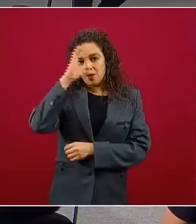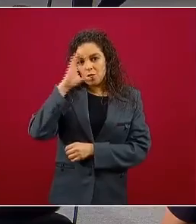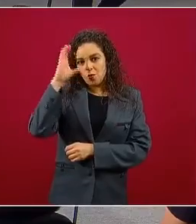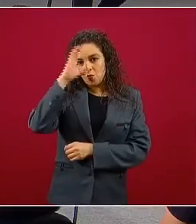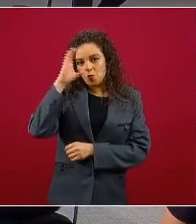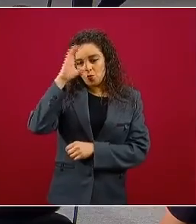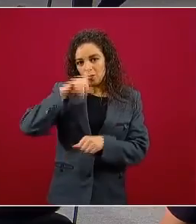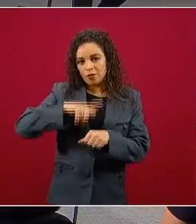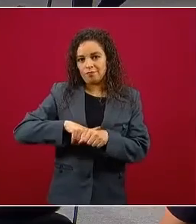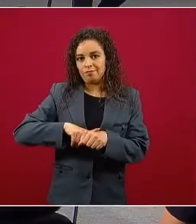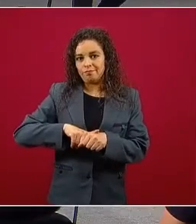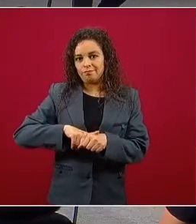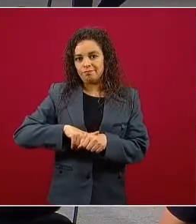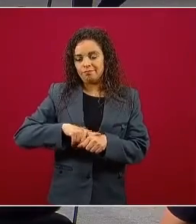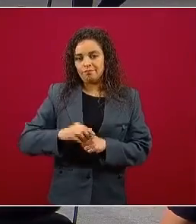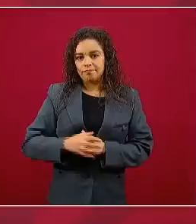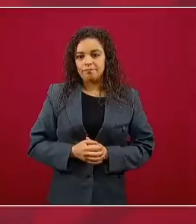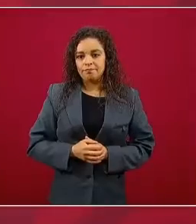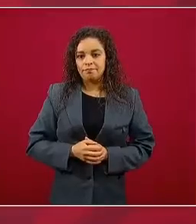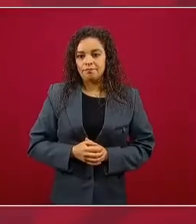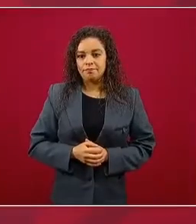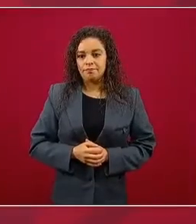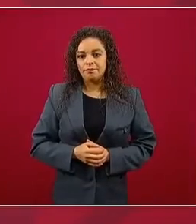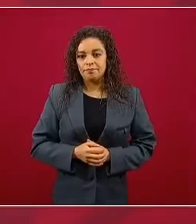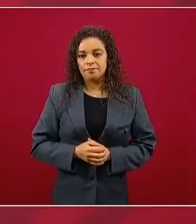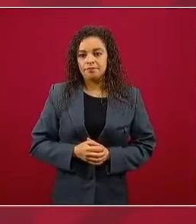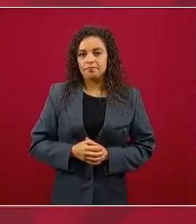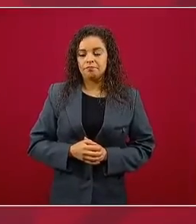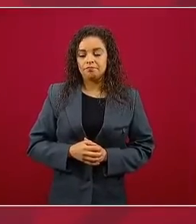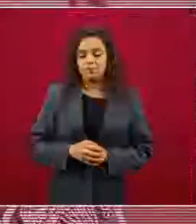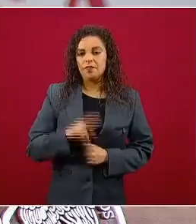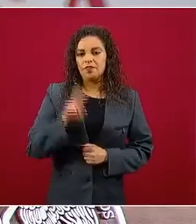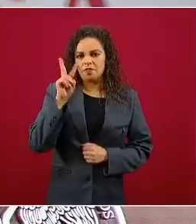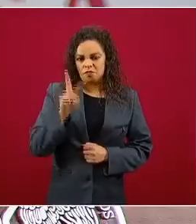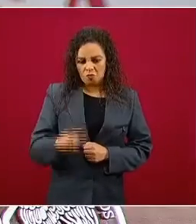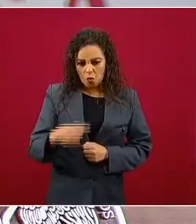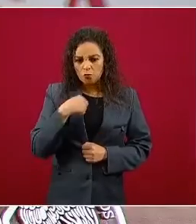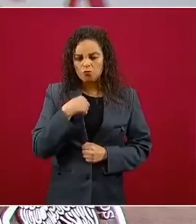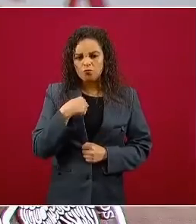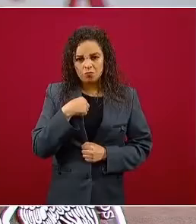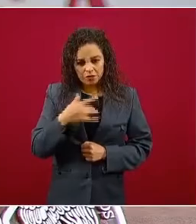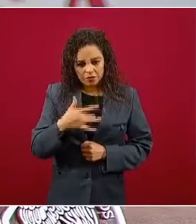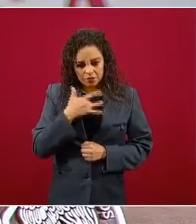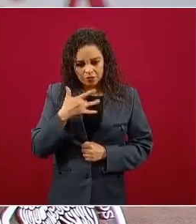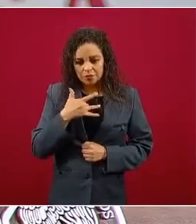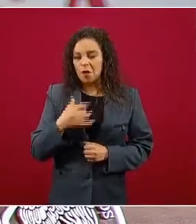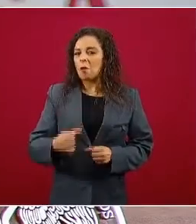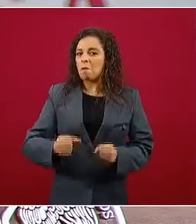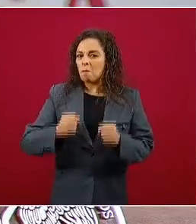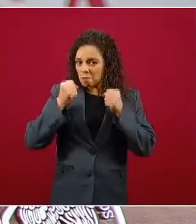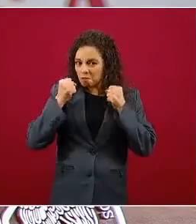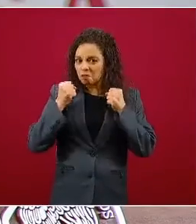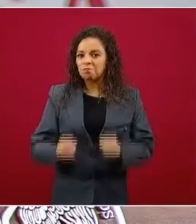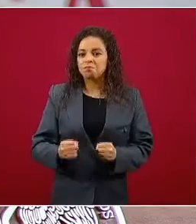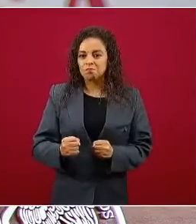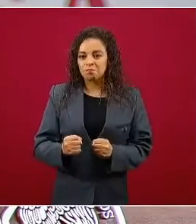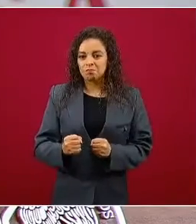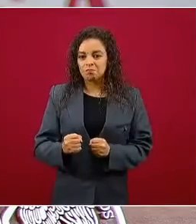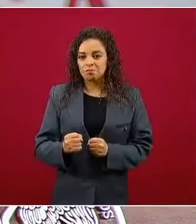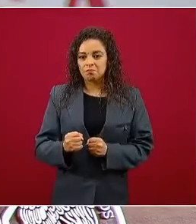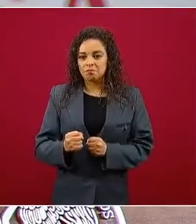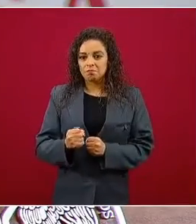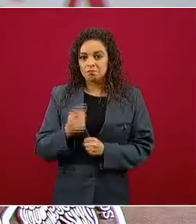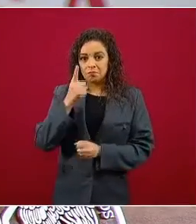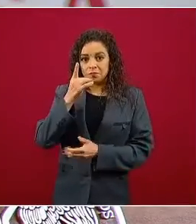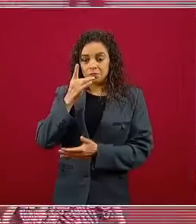Yo estoy convencido que tenemos que dedicarnos no solo a hacer ciencia